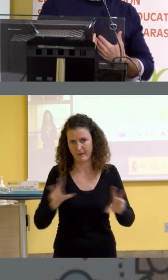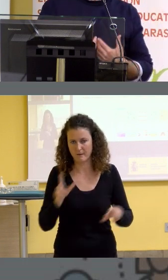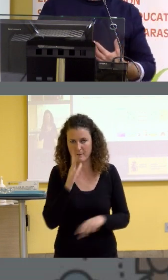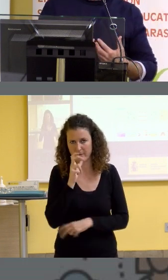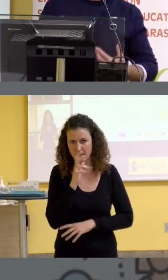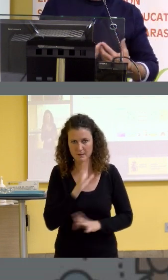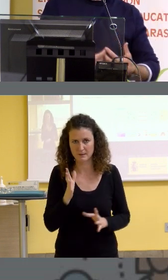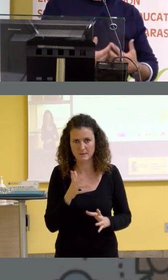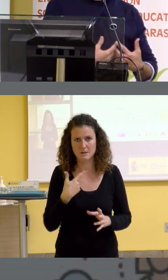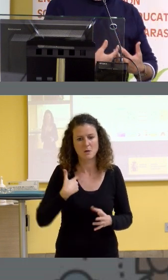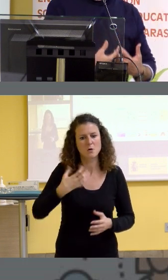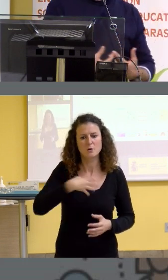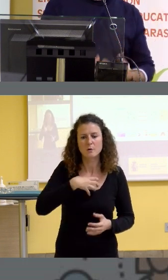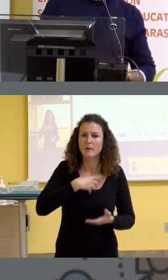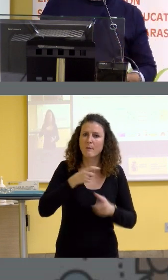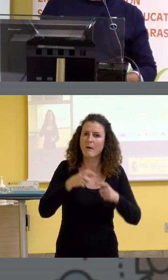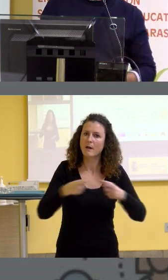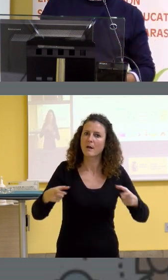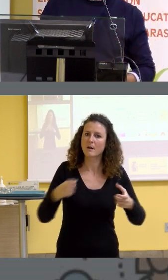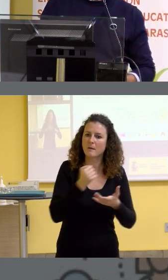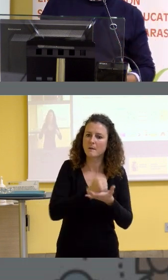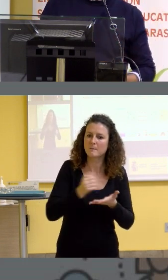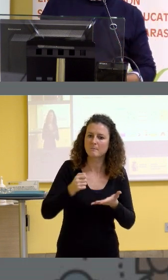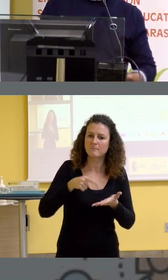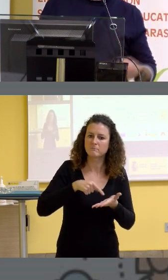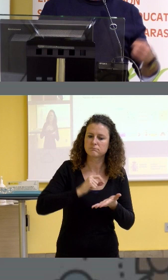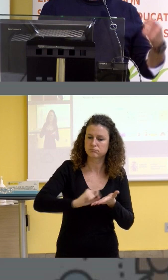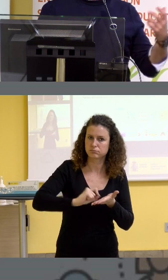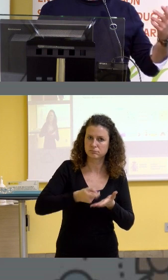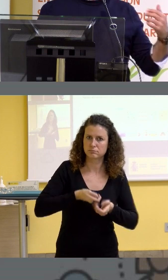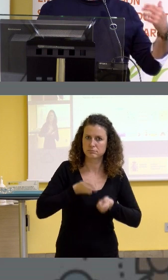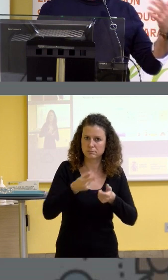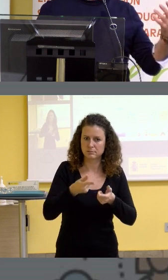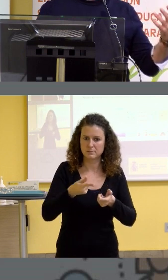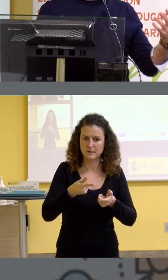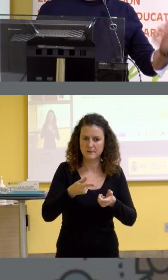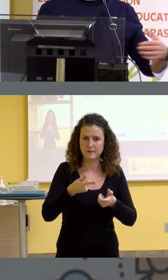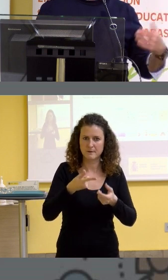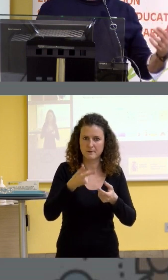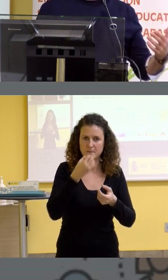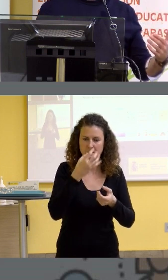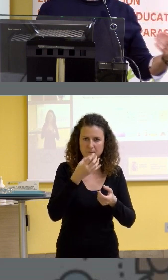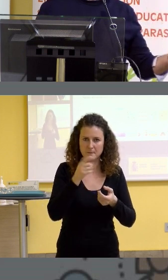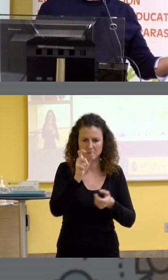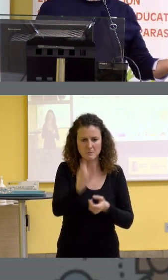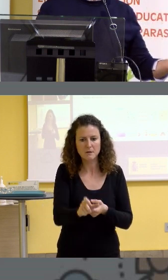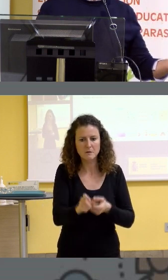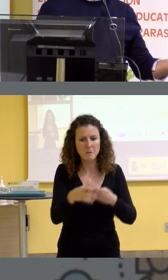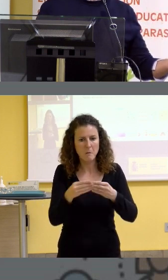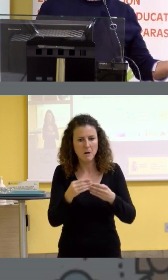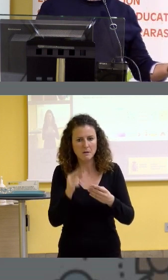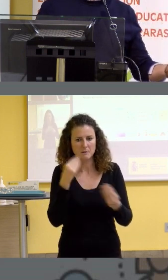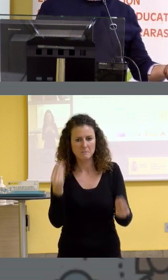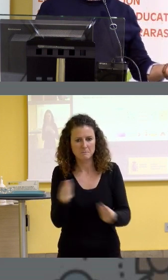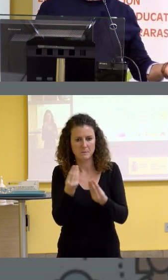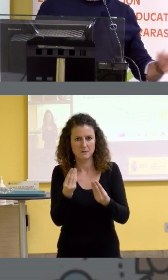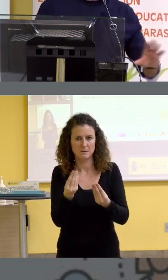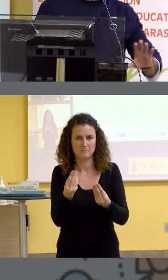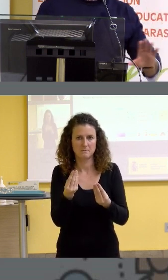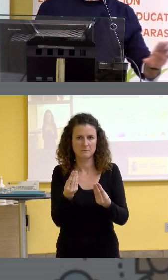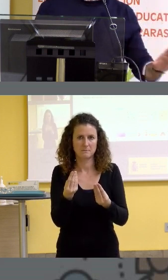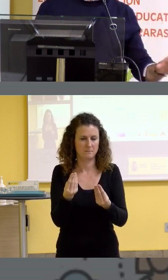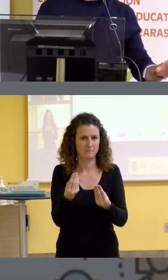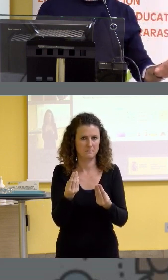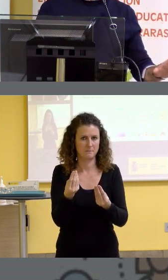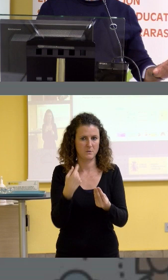menos yo, que no esté firmemente convencido que funcionan. Pero eficaces desde el punto de vista de que el paciente está mejor, lo es, por supuesto.